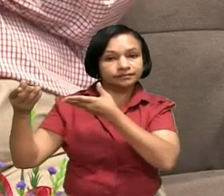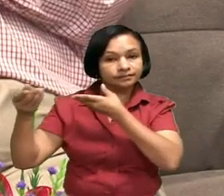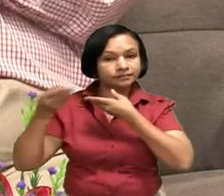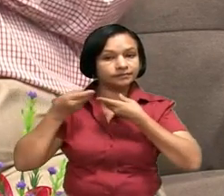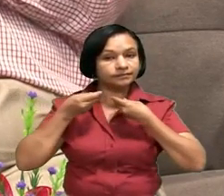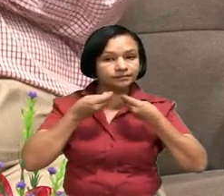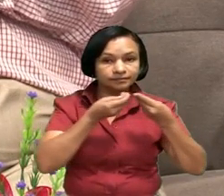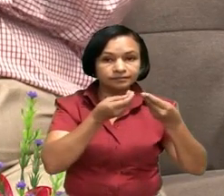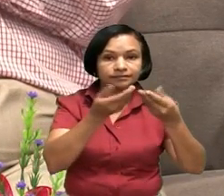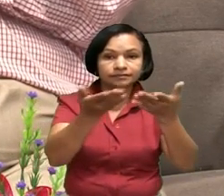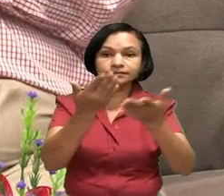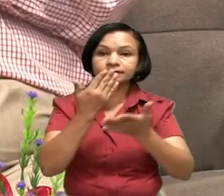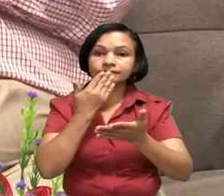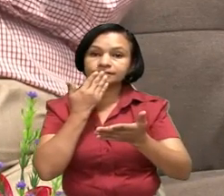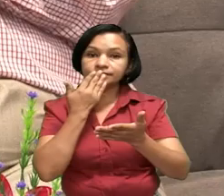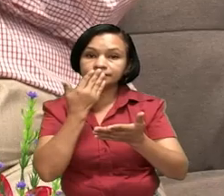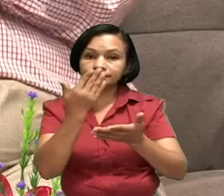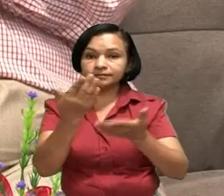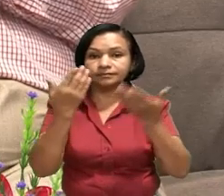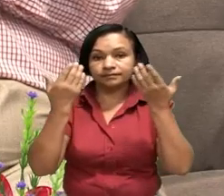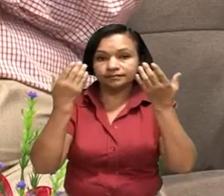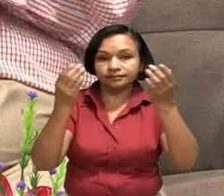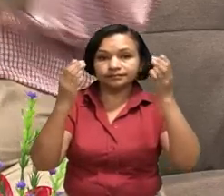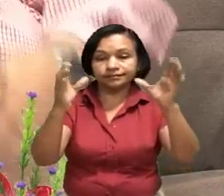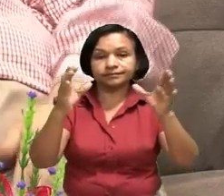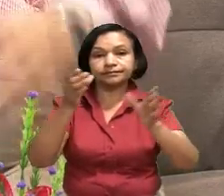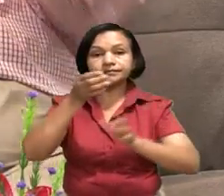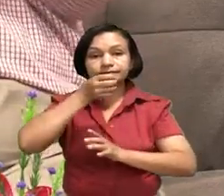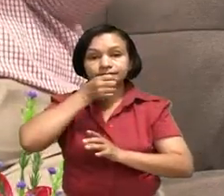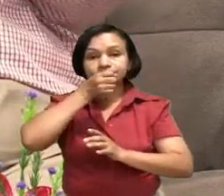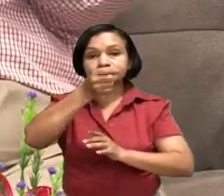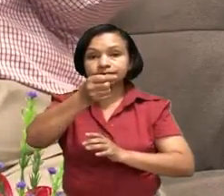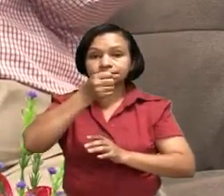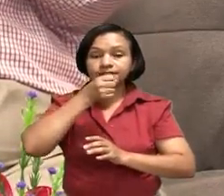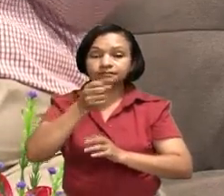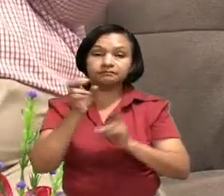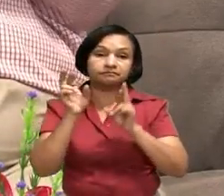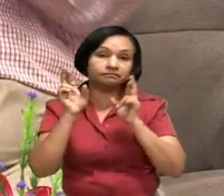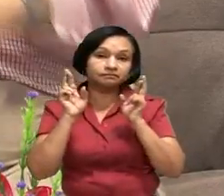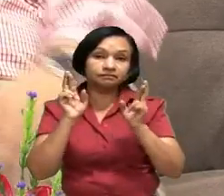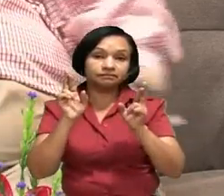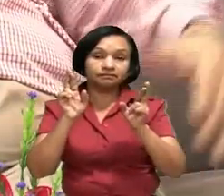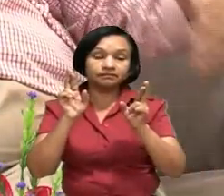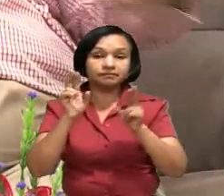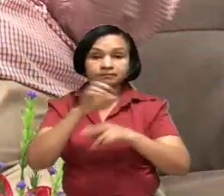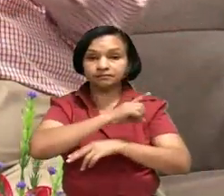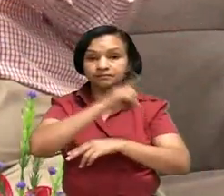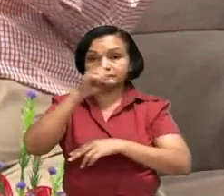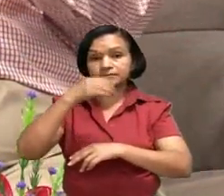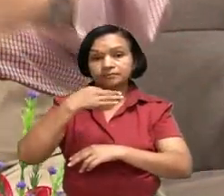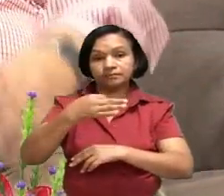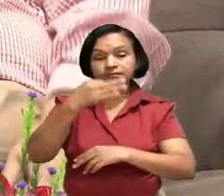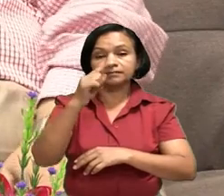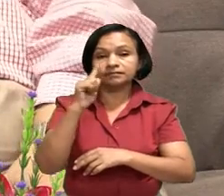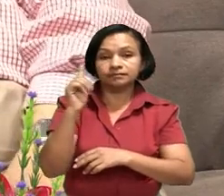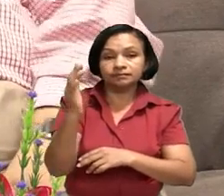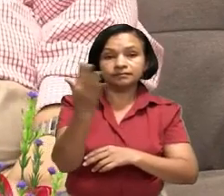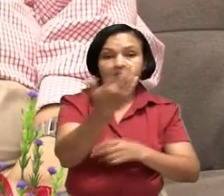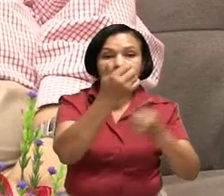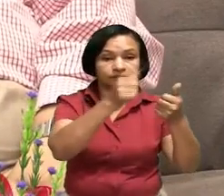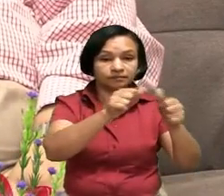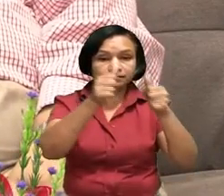de buenas voluntades y eso es lo que el periodismo es pero yo algún día podamos coincidir todos en